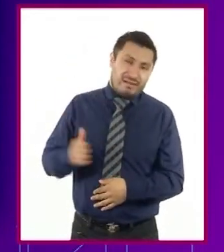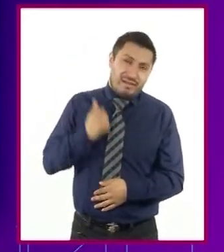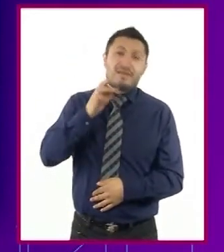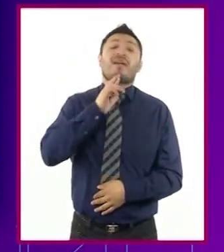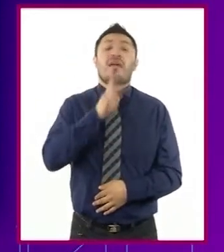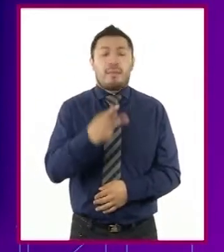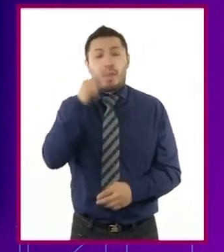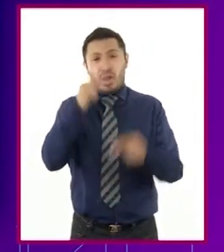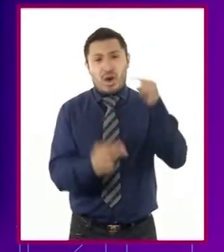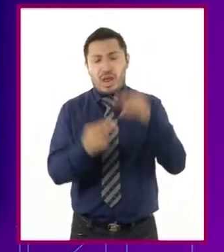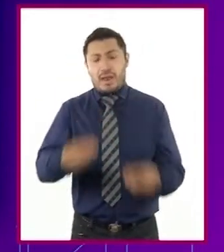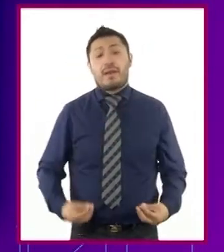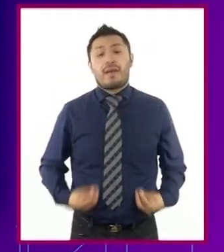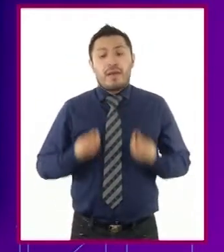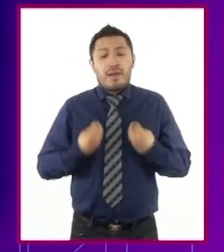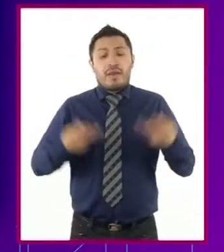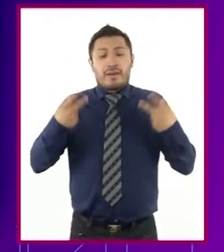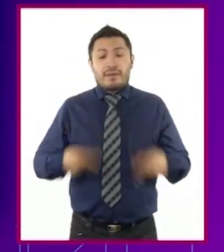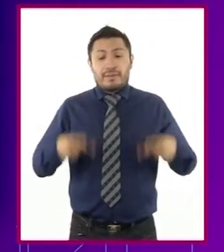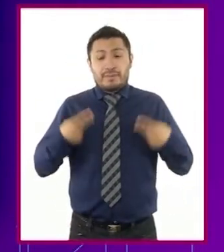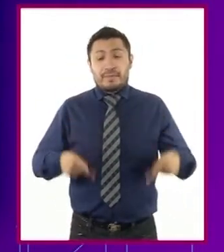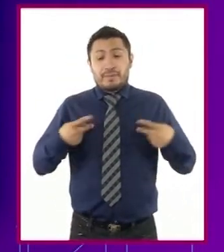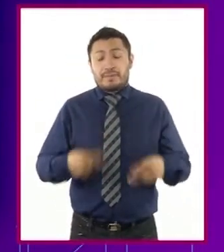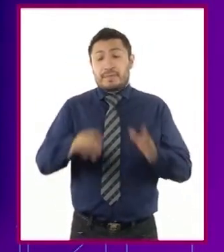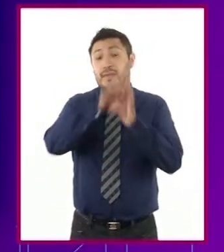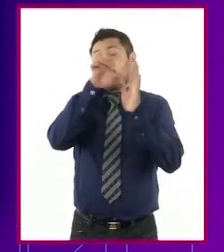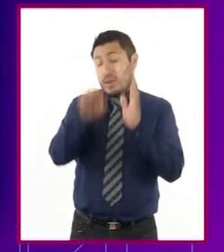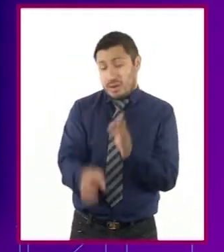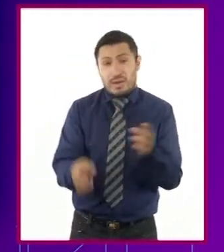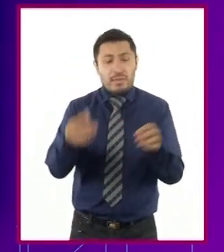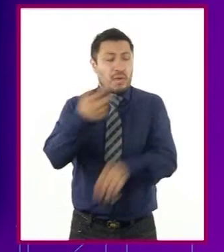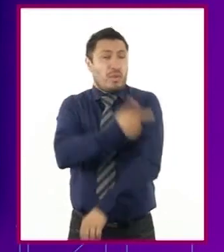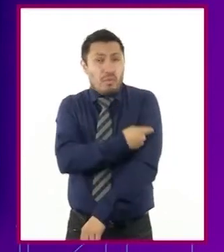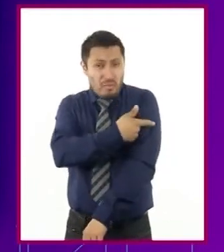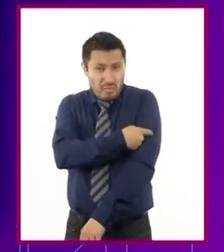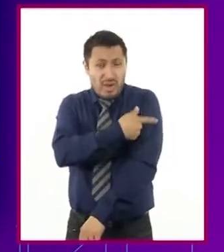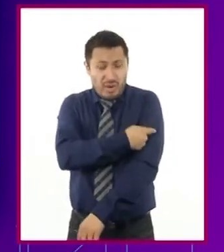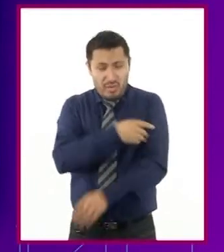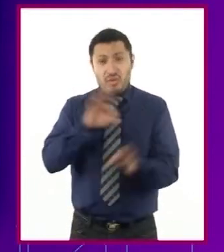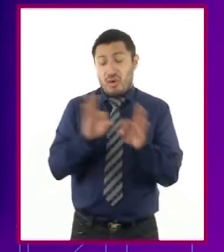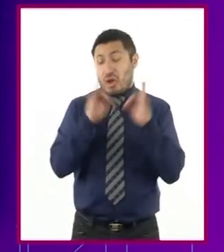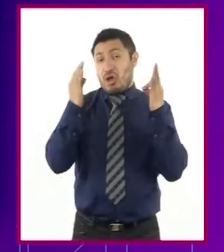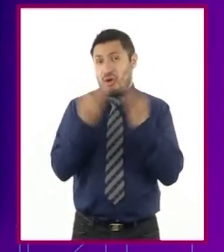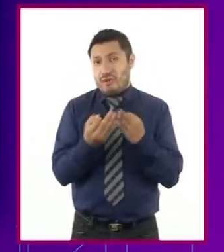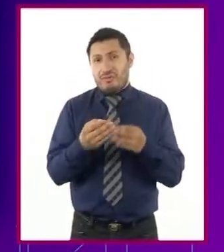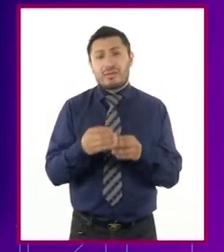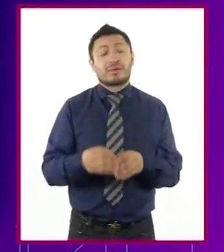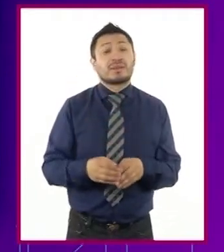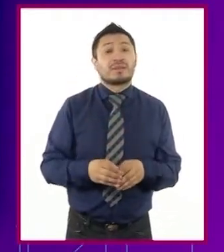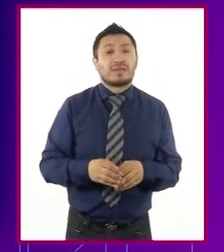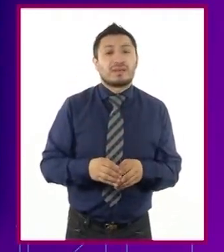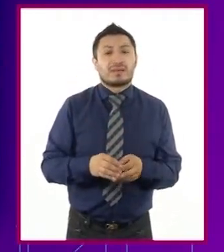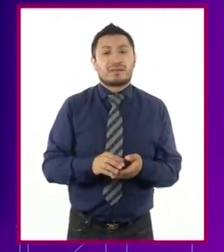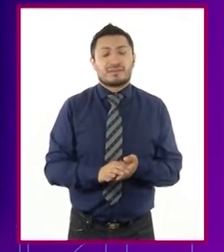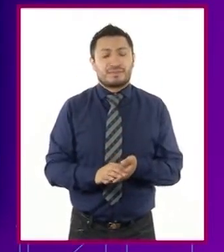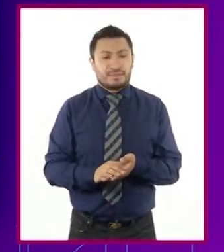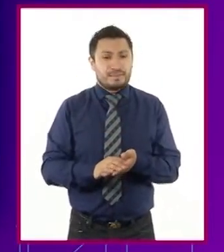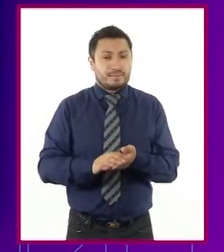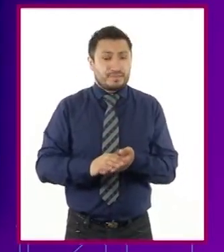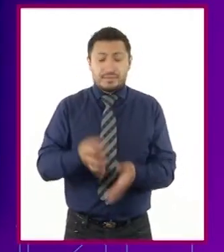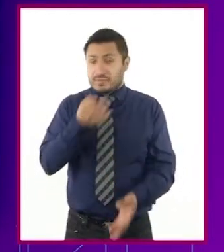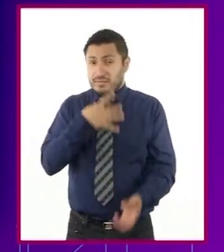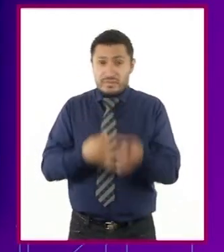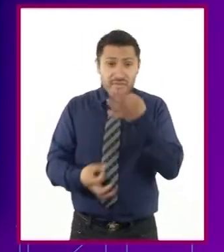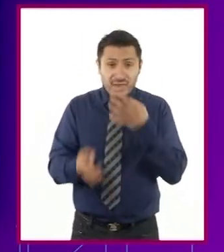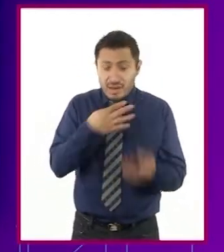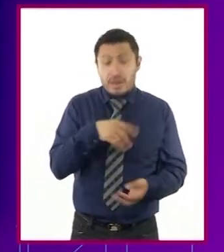los niveles de vida de la población, como fue el caso de las vacunas y los métodos antisépticos. También se